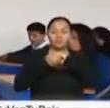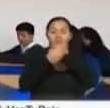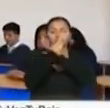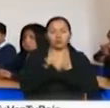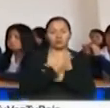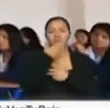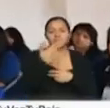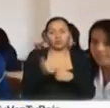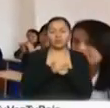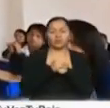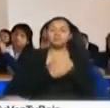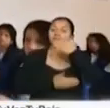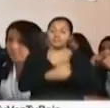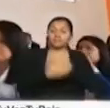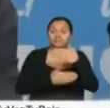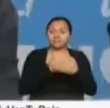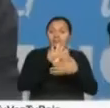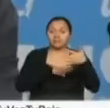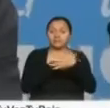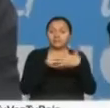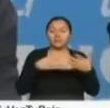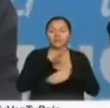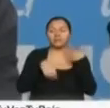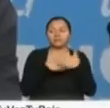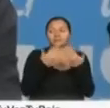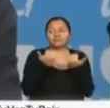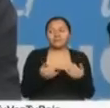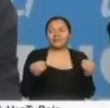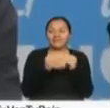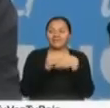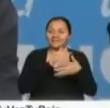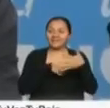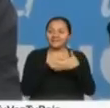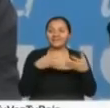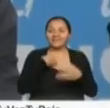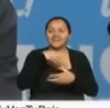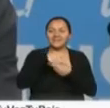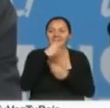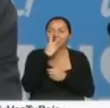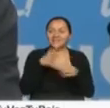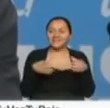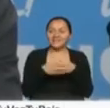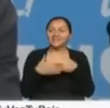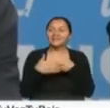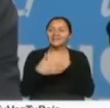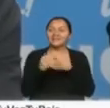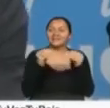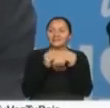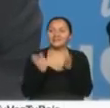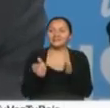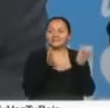Protegidos. La generación de protocolos de actuación. Los protocolos de actuación van en 2 direcciones. Por un lado,